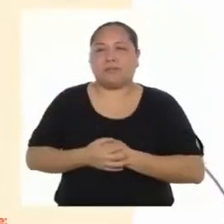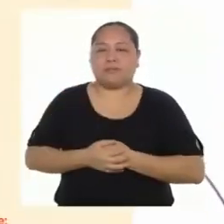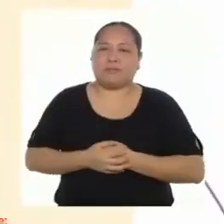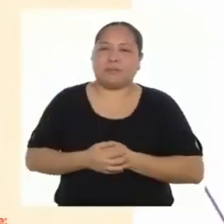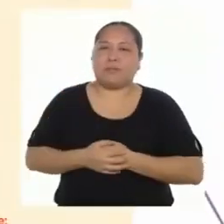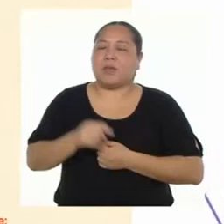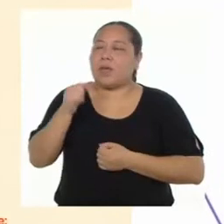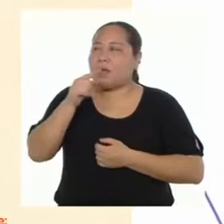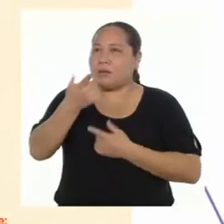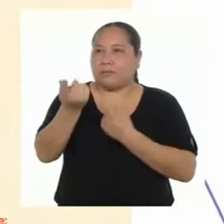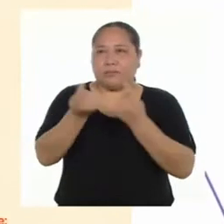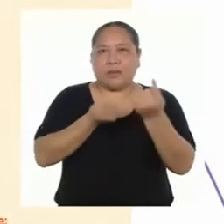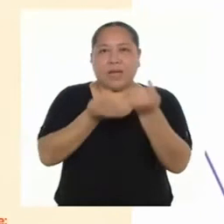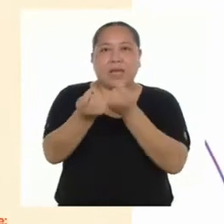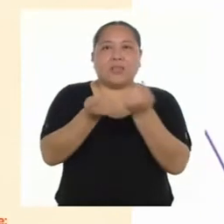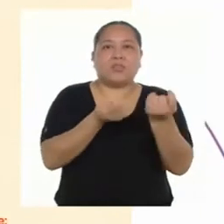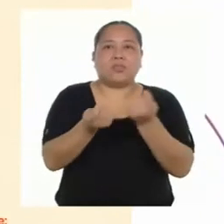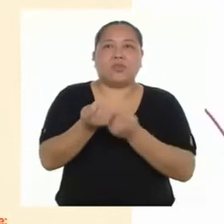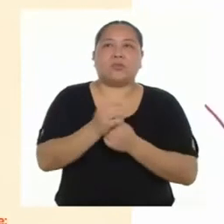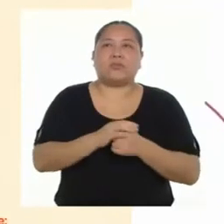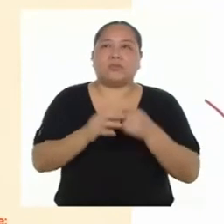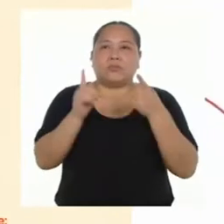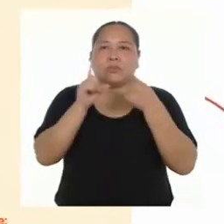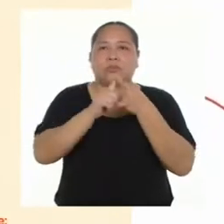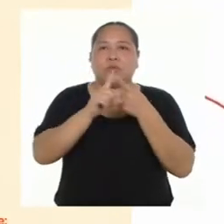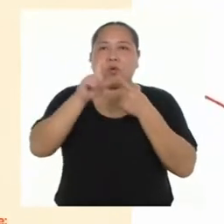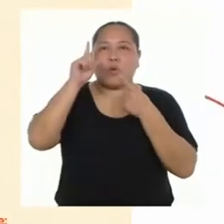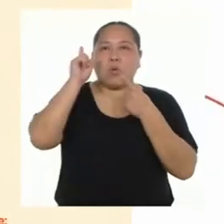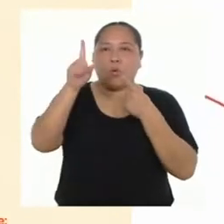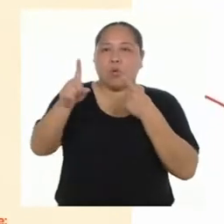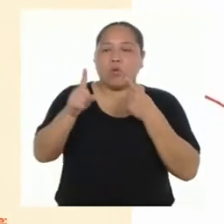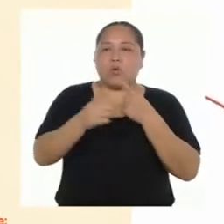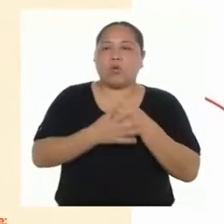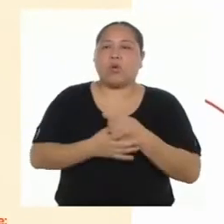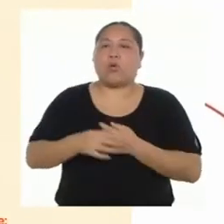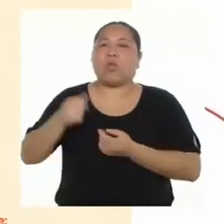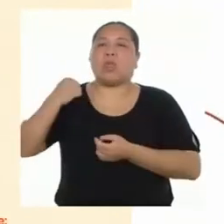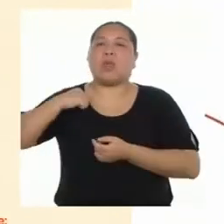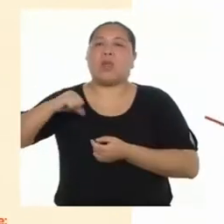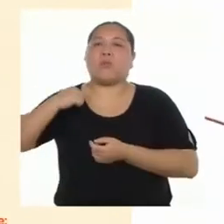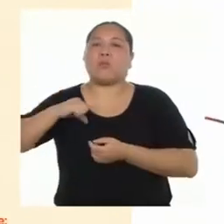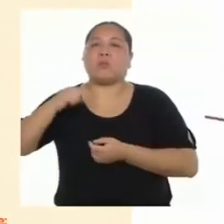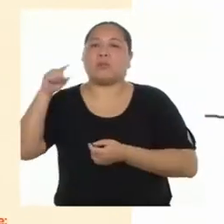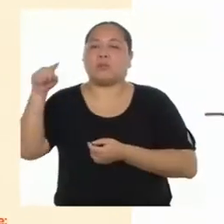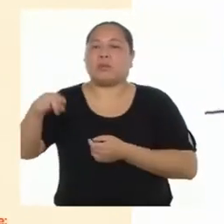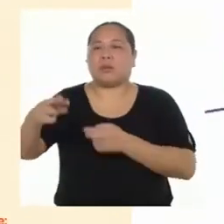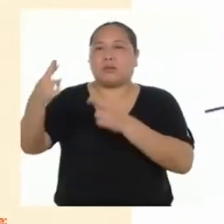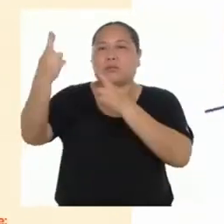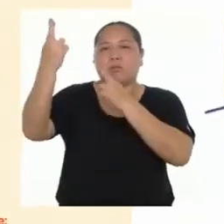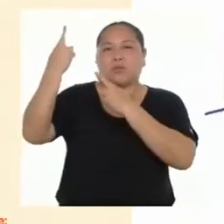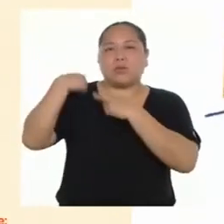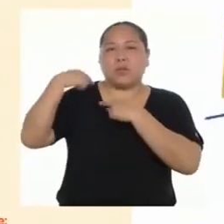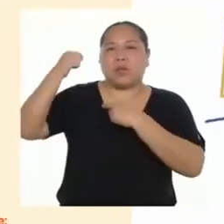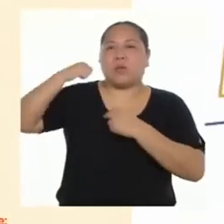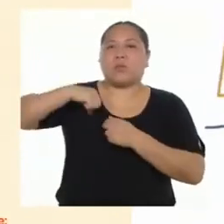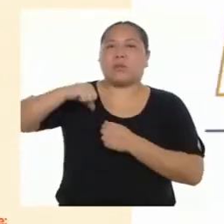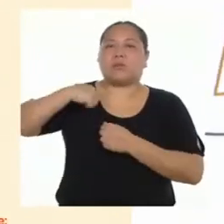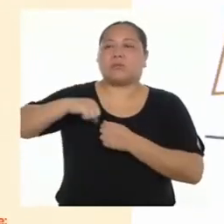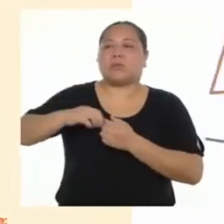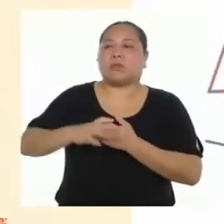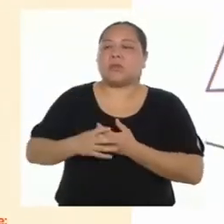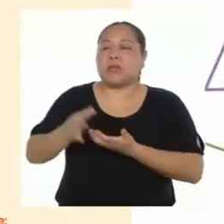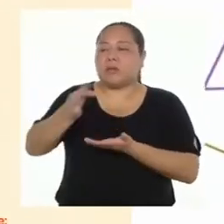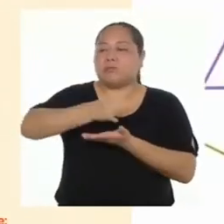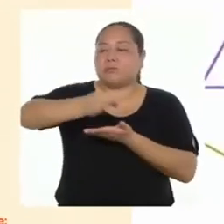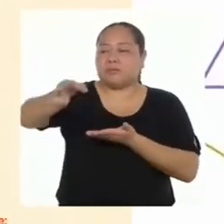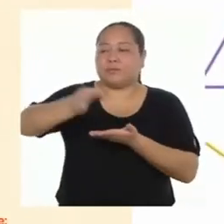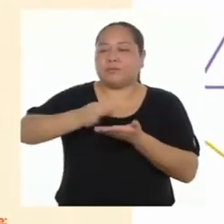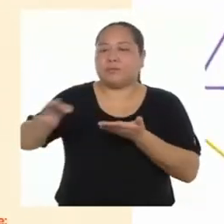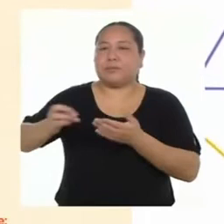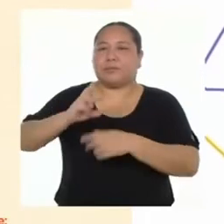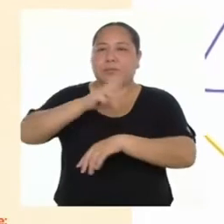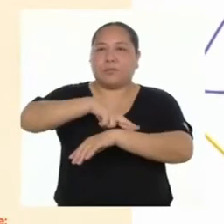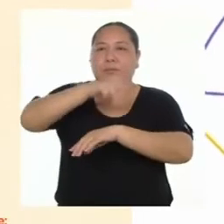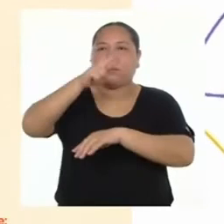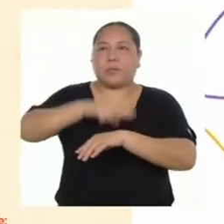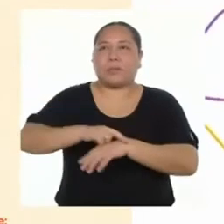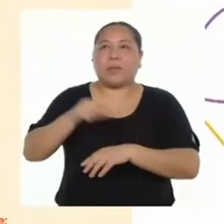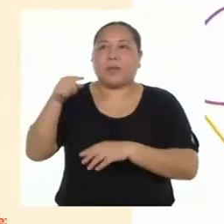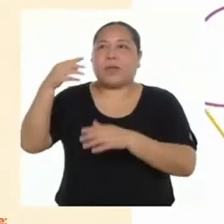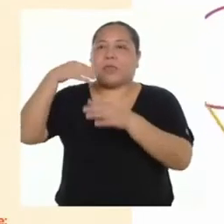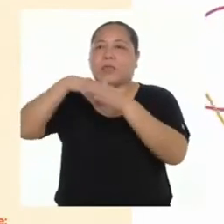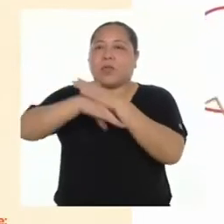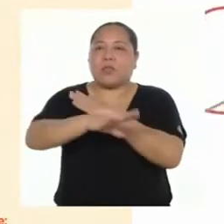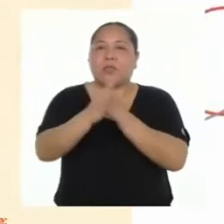Según su gestión tenemos 1. Residuos de gestión municipal, a cargo de las municipalidades provinciales y distritales, y son de